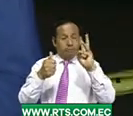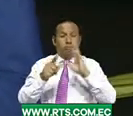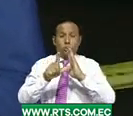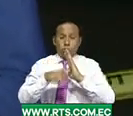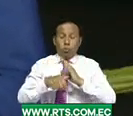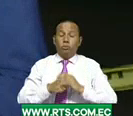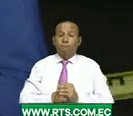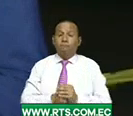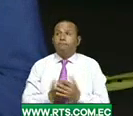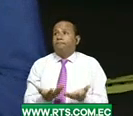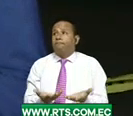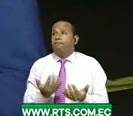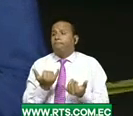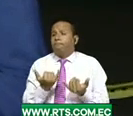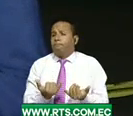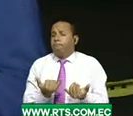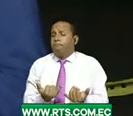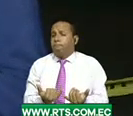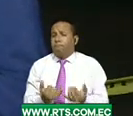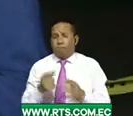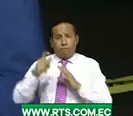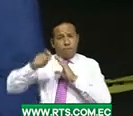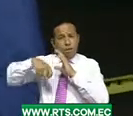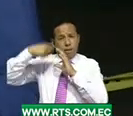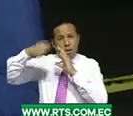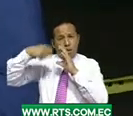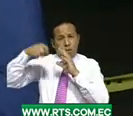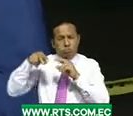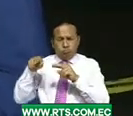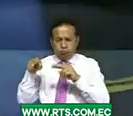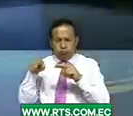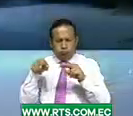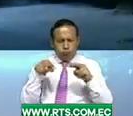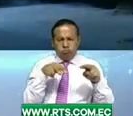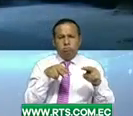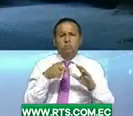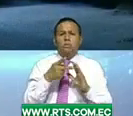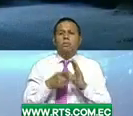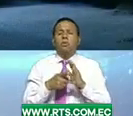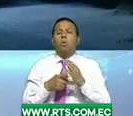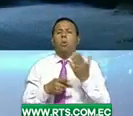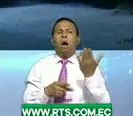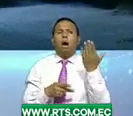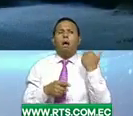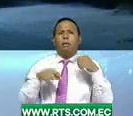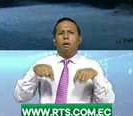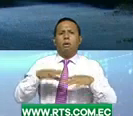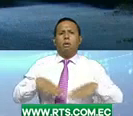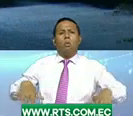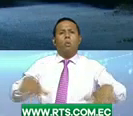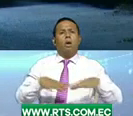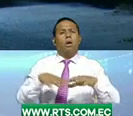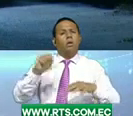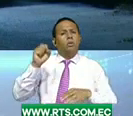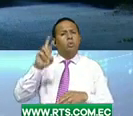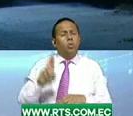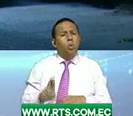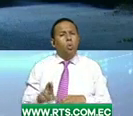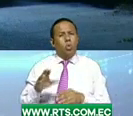minutos. Las imágenes que les vamos a mostrar también de lo que ocurrió en el sur de Guayaquil, en Fertiz,